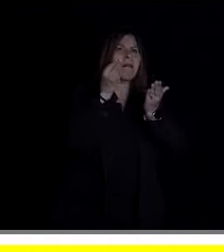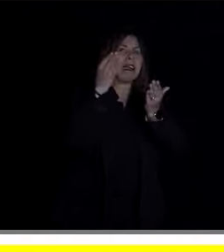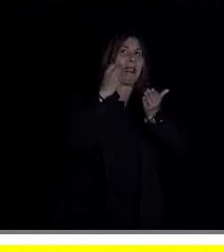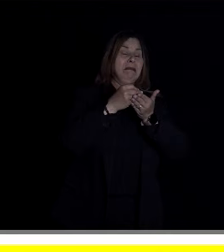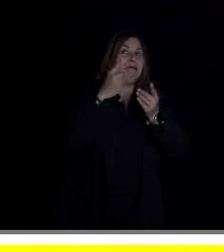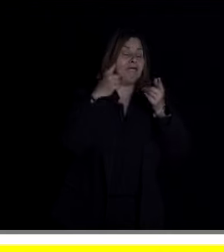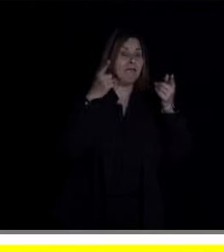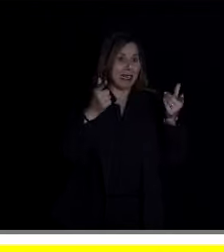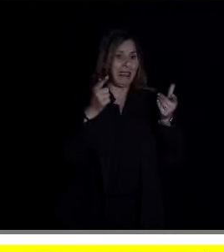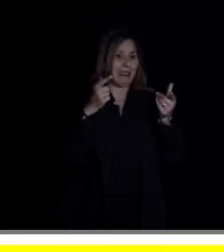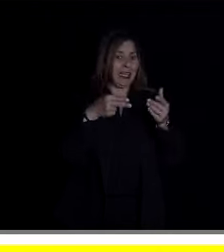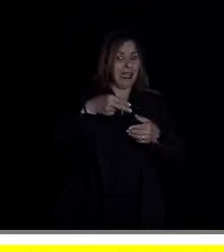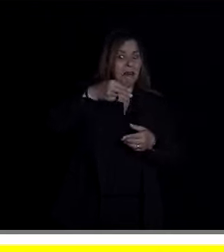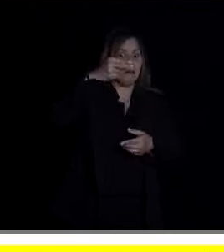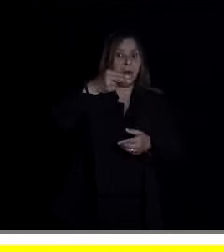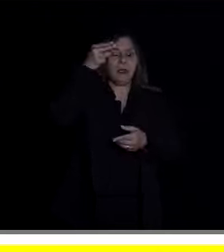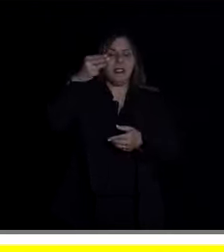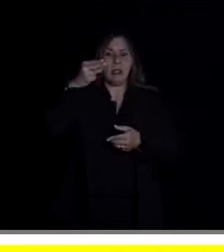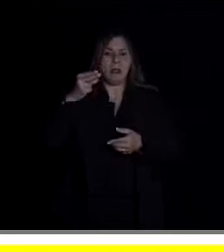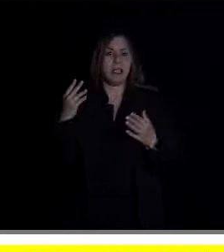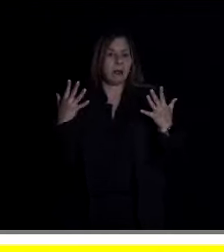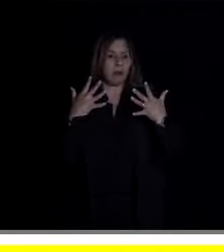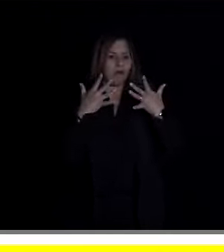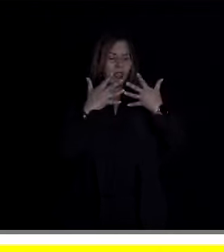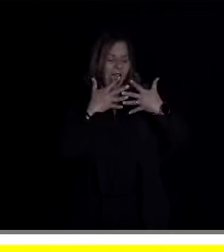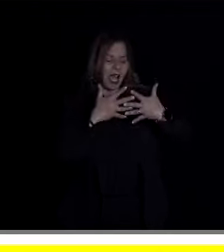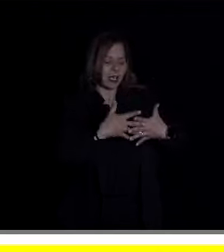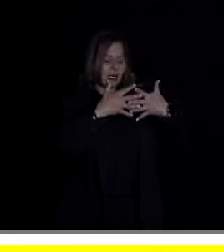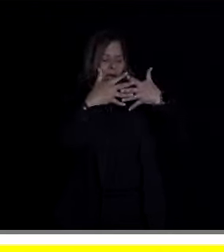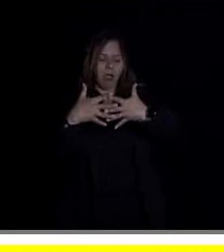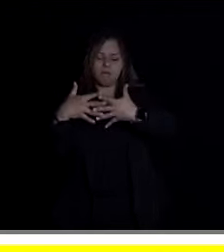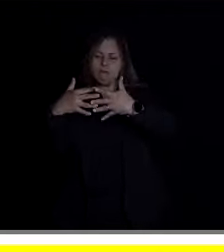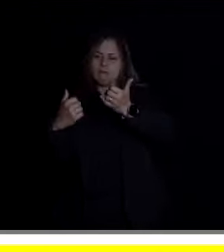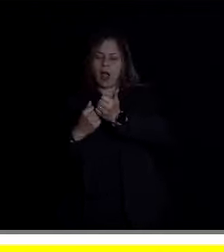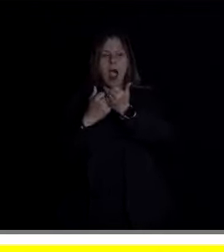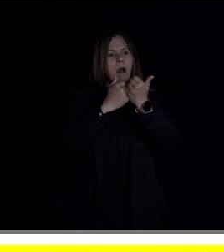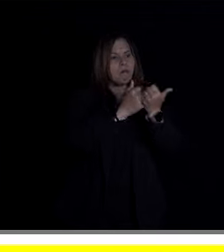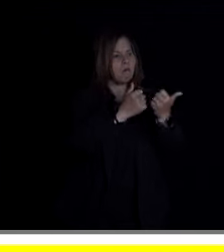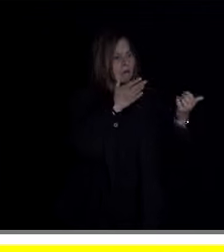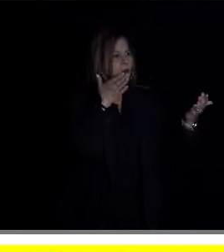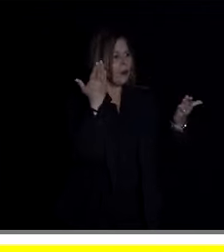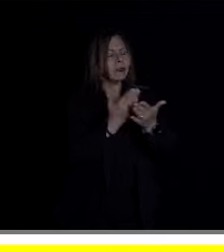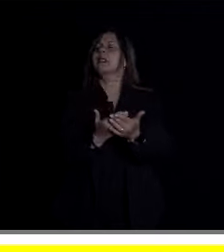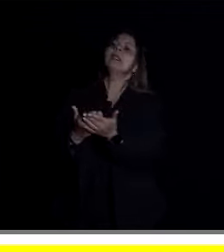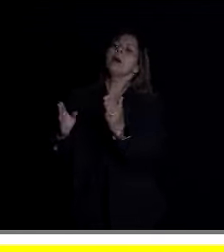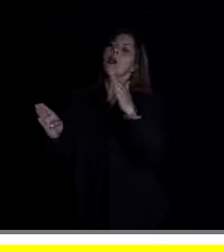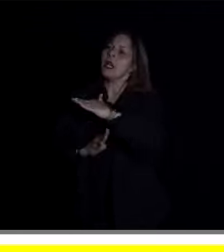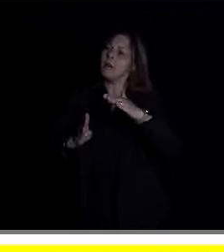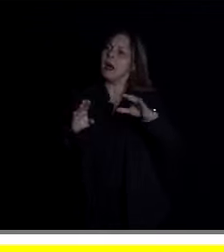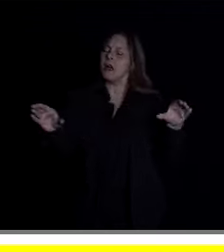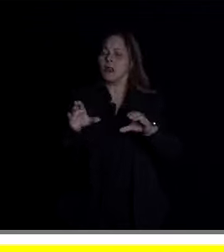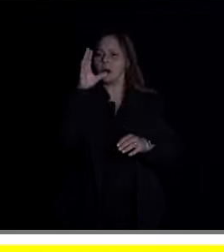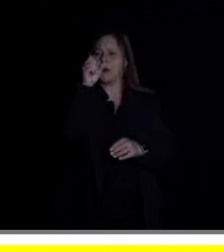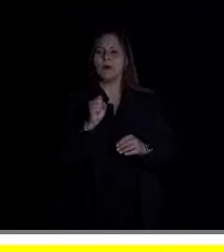mandatorio una red de apoyo efectiva. Y eso es lo que hacemos y hemos logrado en Caguas, basado en nuestra tradición de